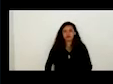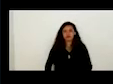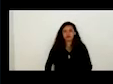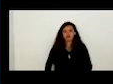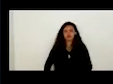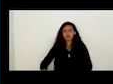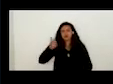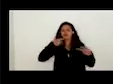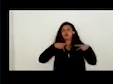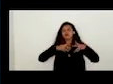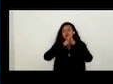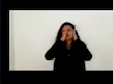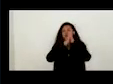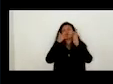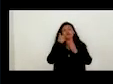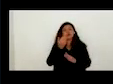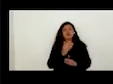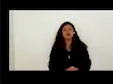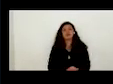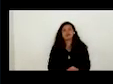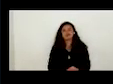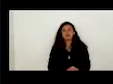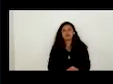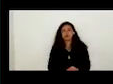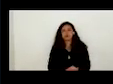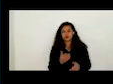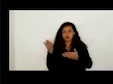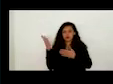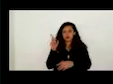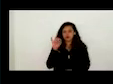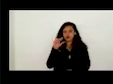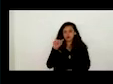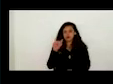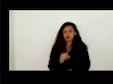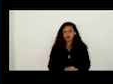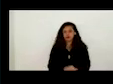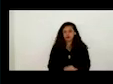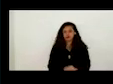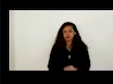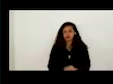¿Alguien más gusta participar? Adelante, Diana.